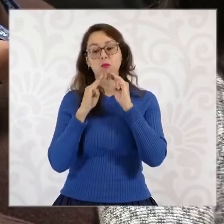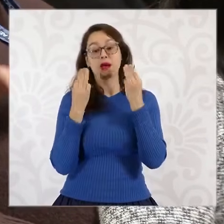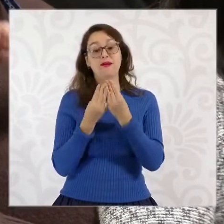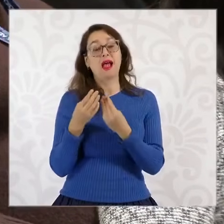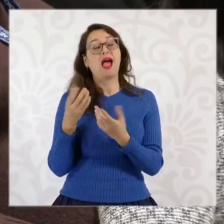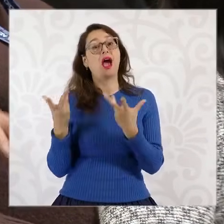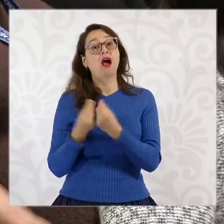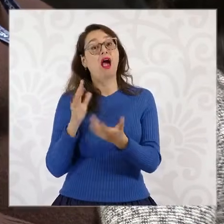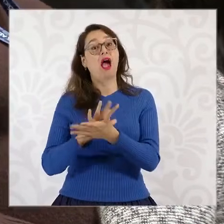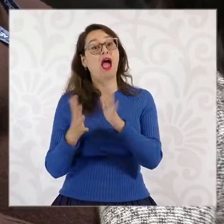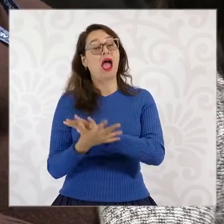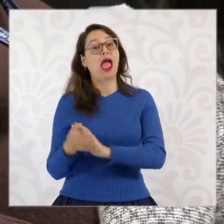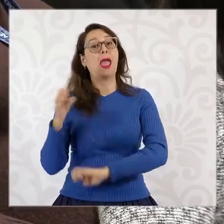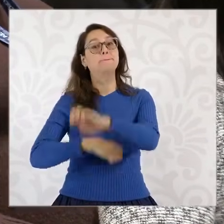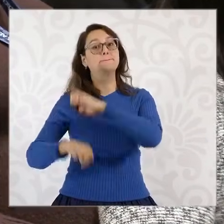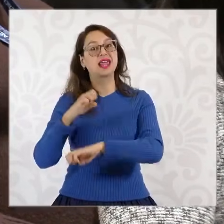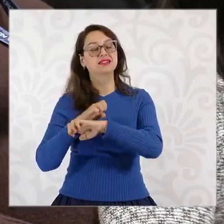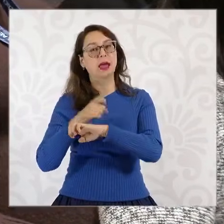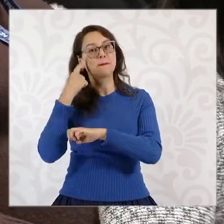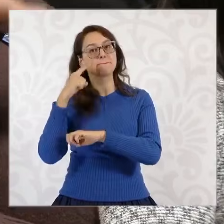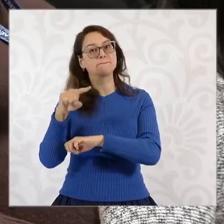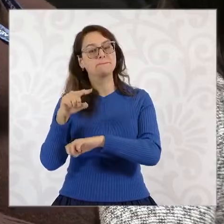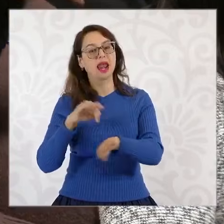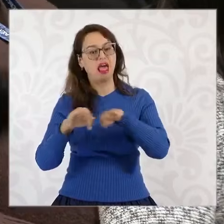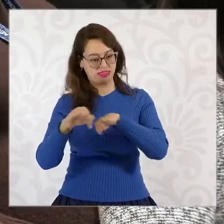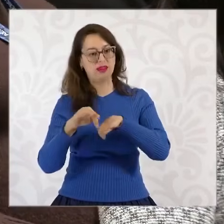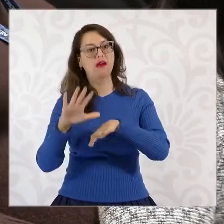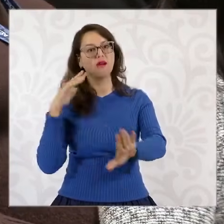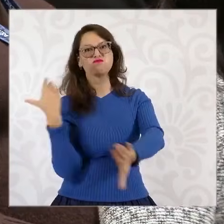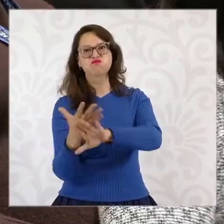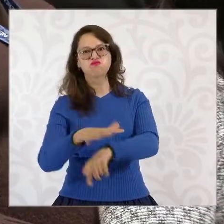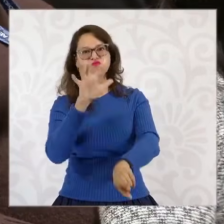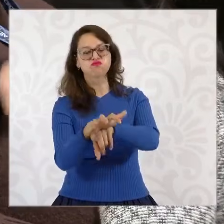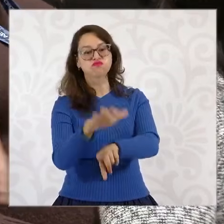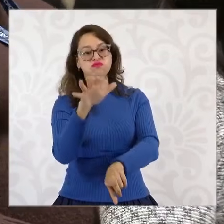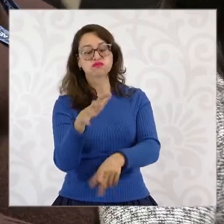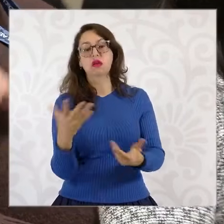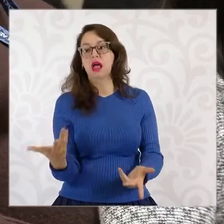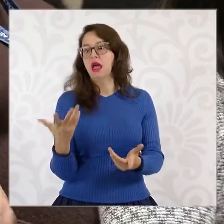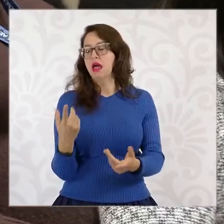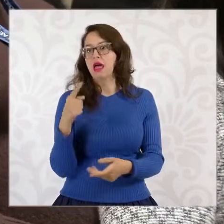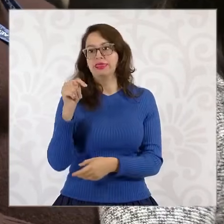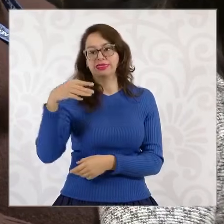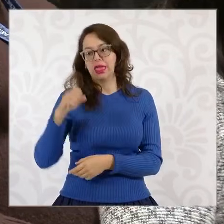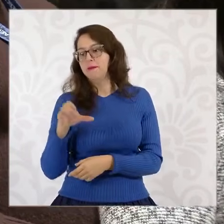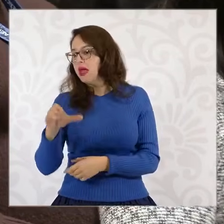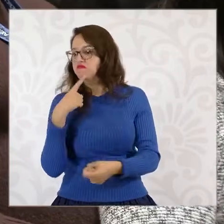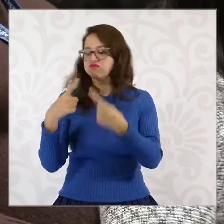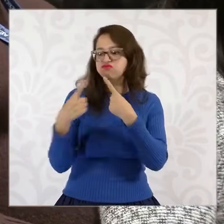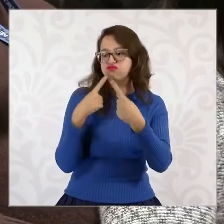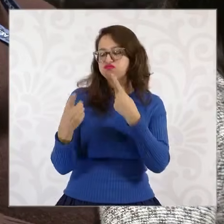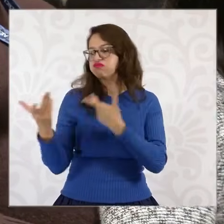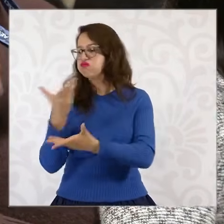propia empresa para amedrentar a los trabajadores. Incluso el tema llegó a un panel internacional de TEMEC, hay una decisión.